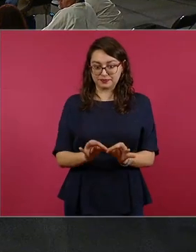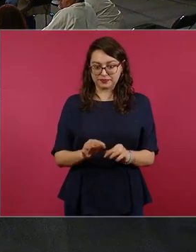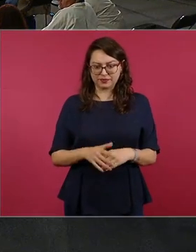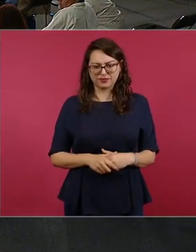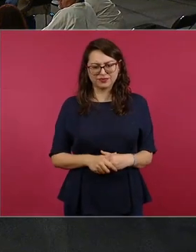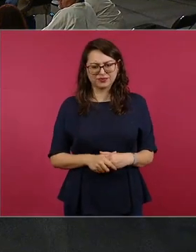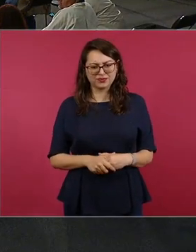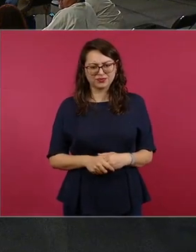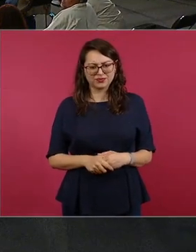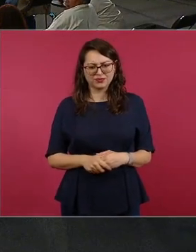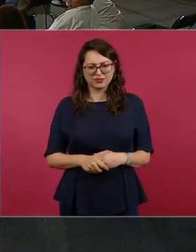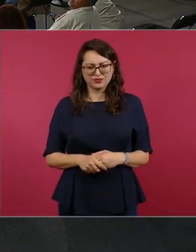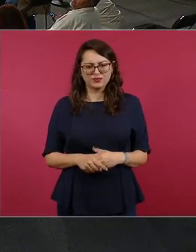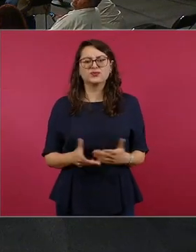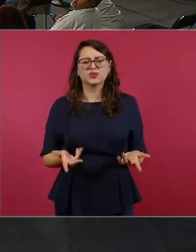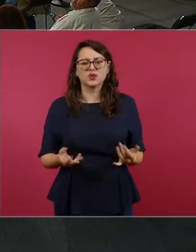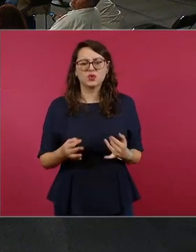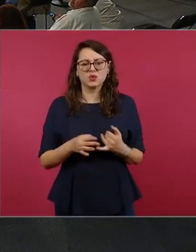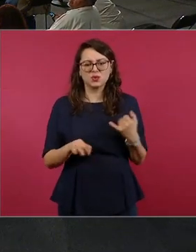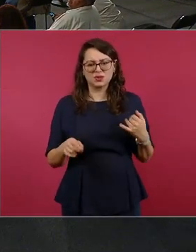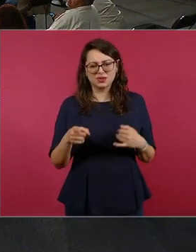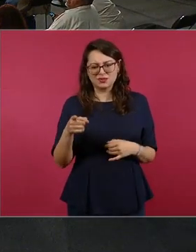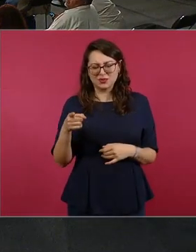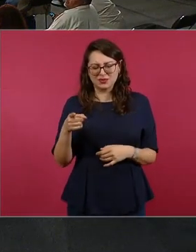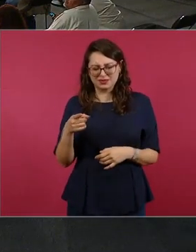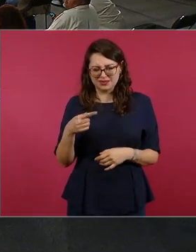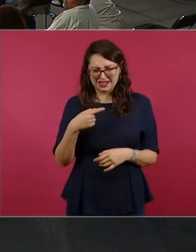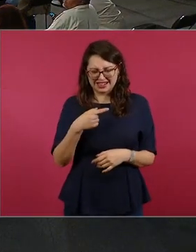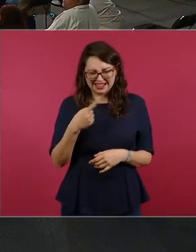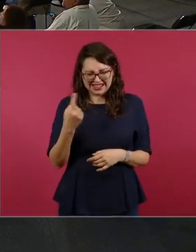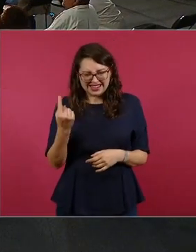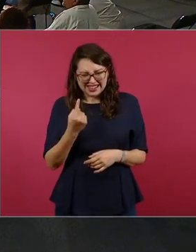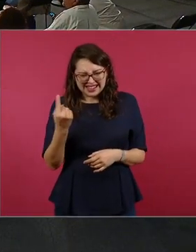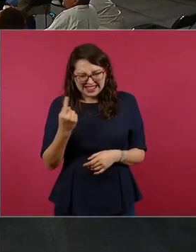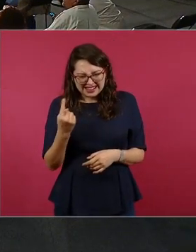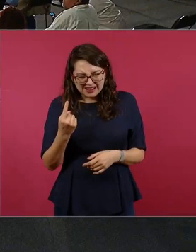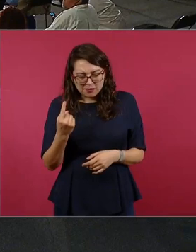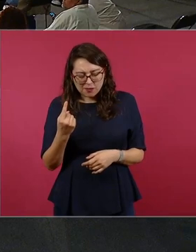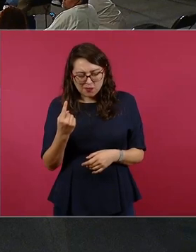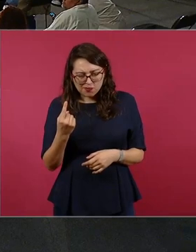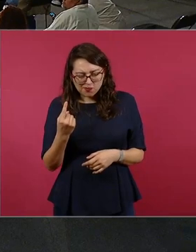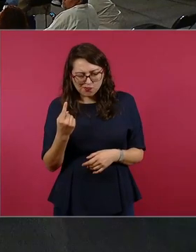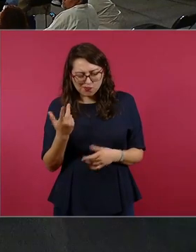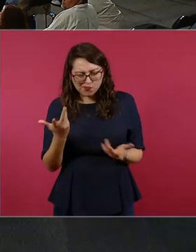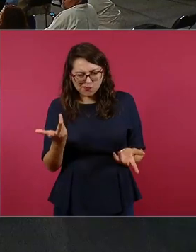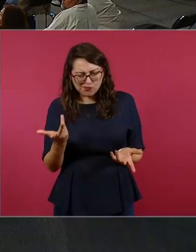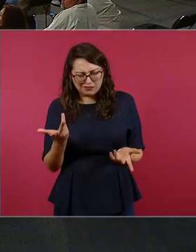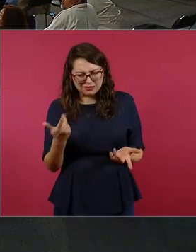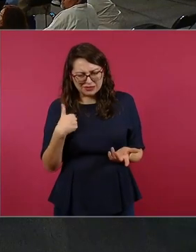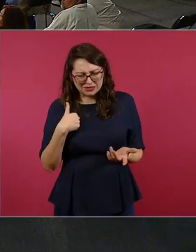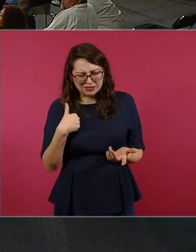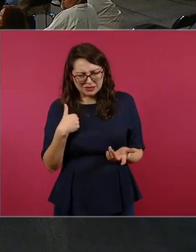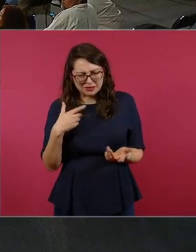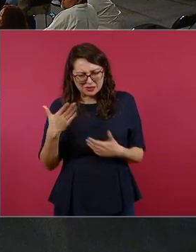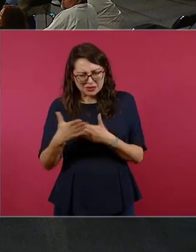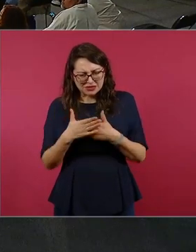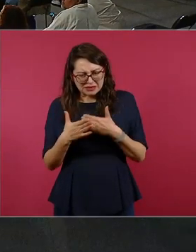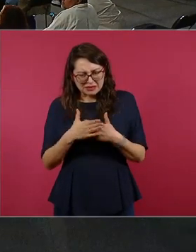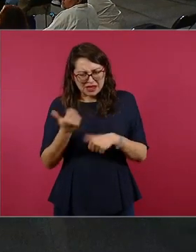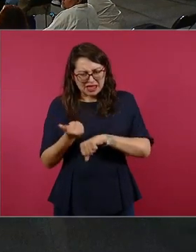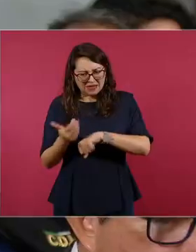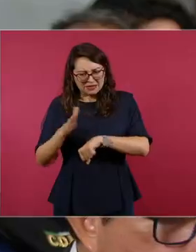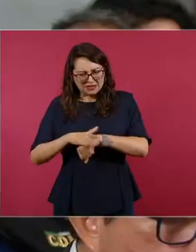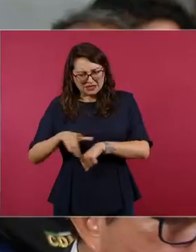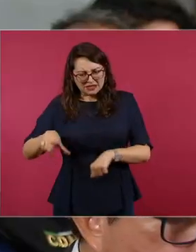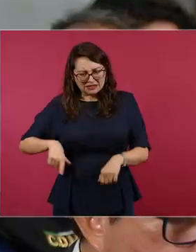dijeron los compañeros? ¿Que les dejamos qué? Ah, le piden que por